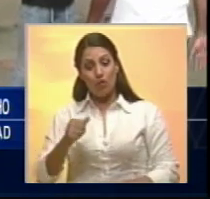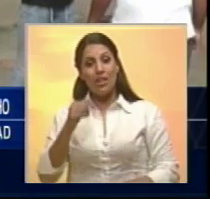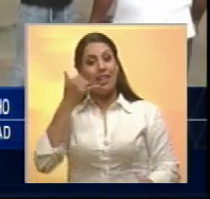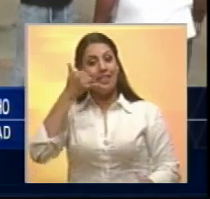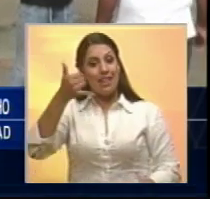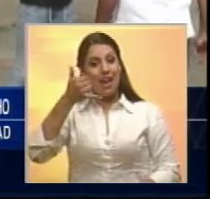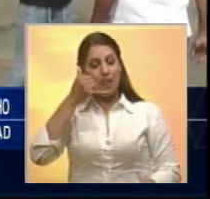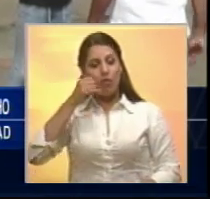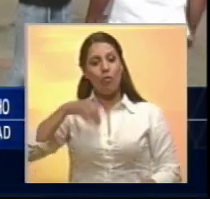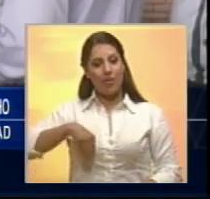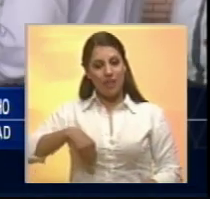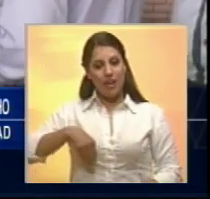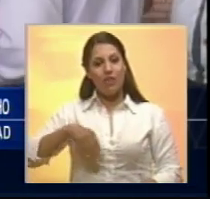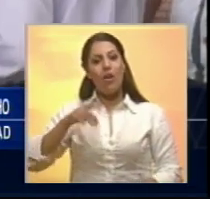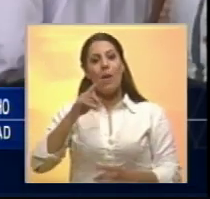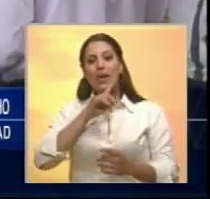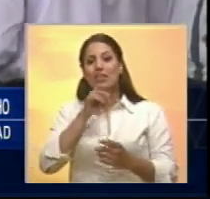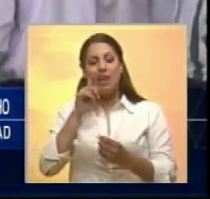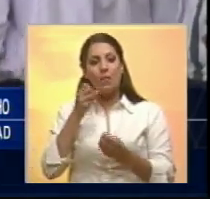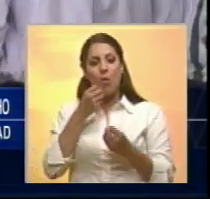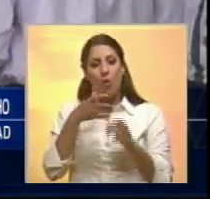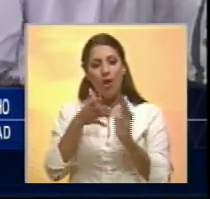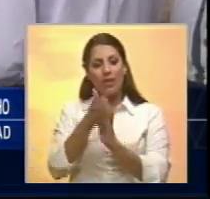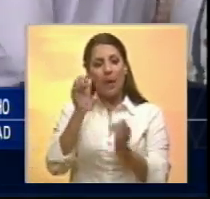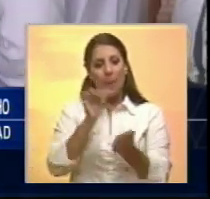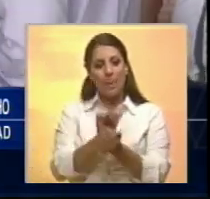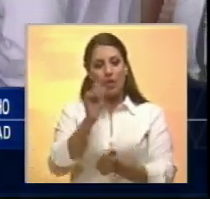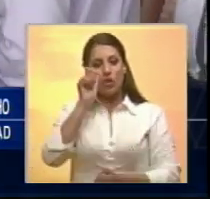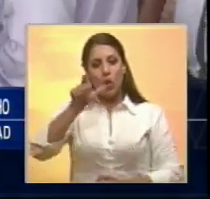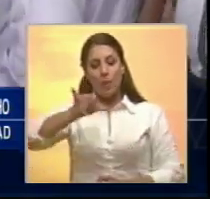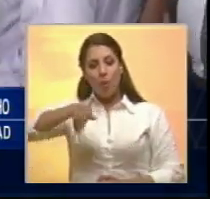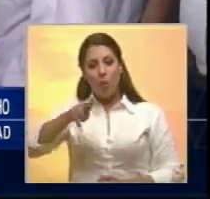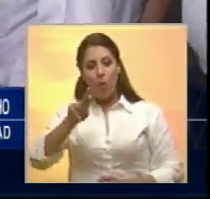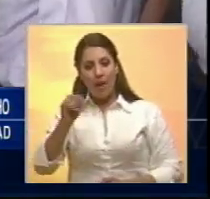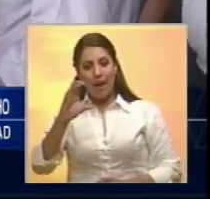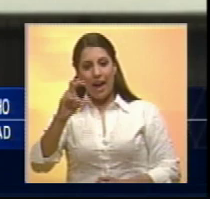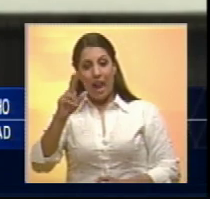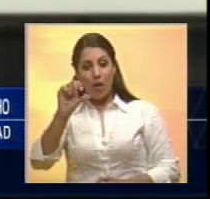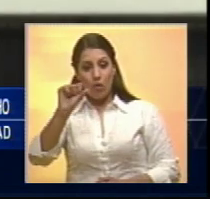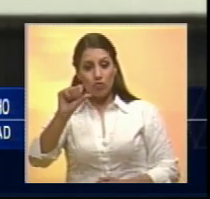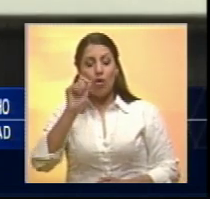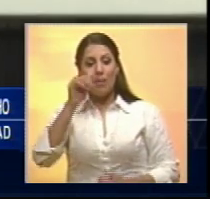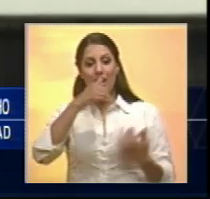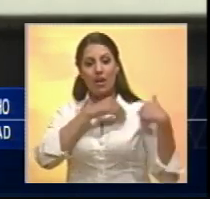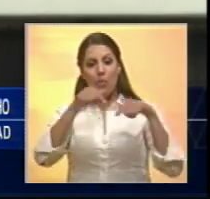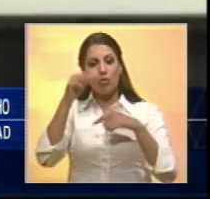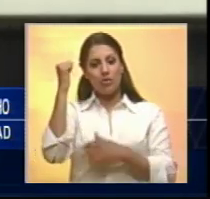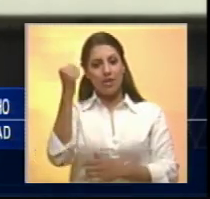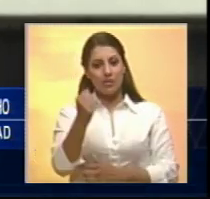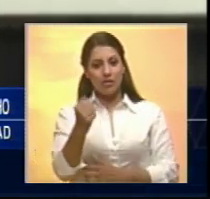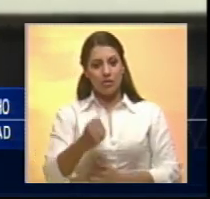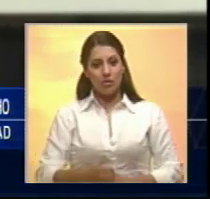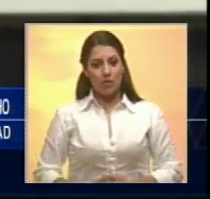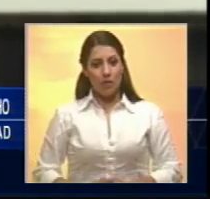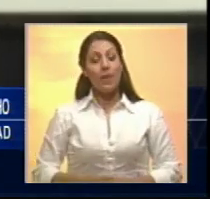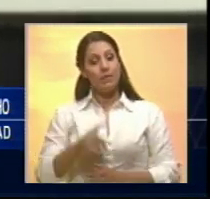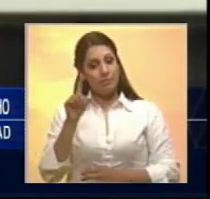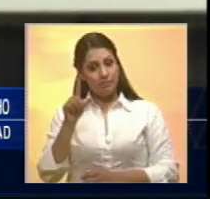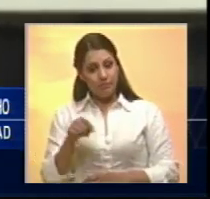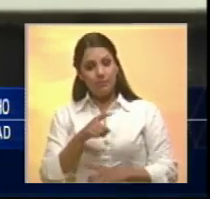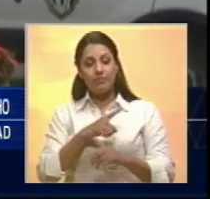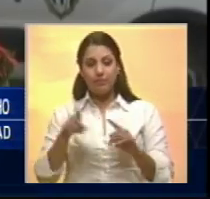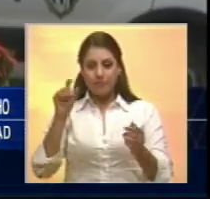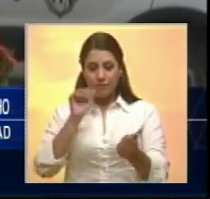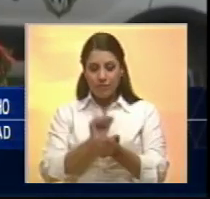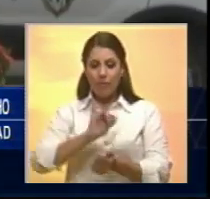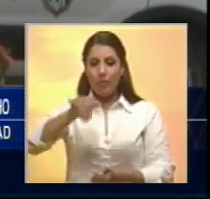teléfono celular del fallecido, pieza clave para dar con la captura de Juan Carlos Mosquera, quien presuntamente es el autor material del homicidio. También están